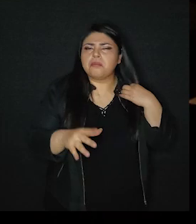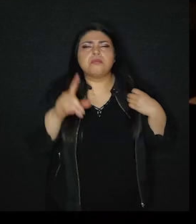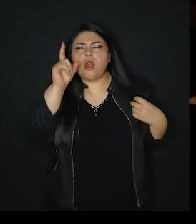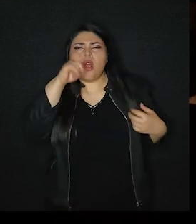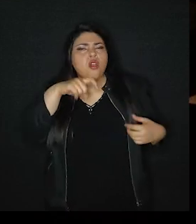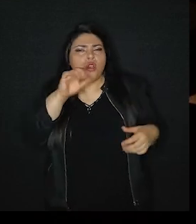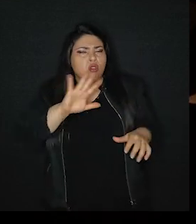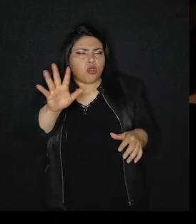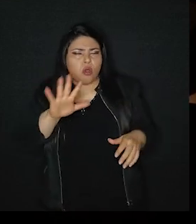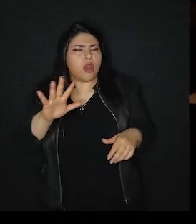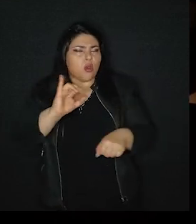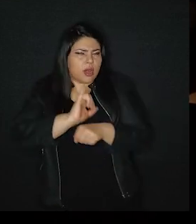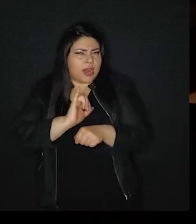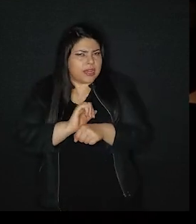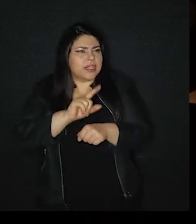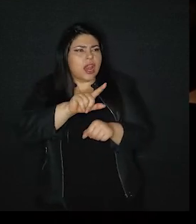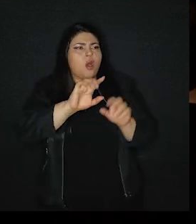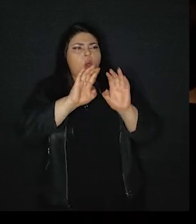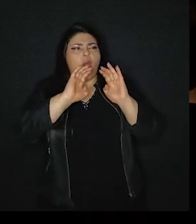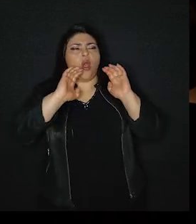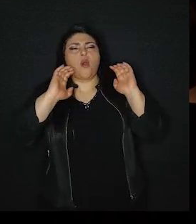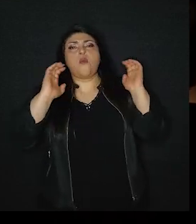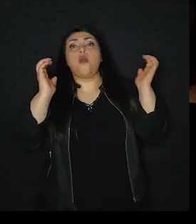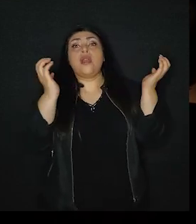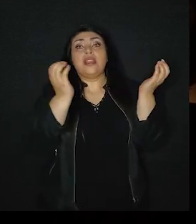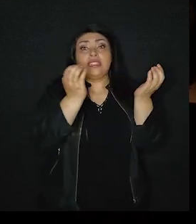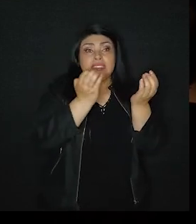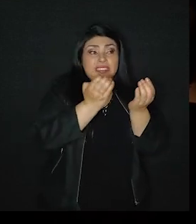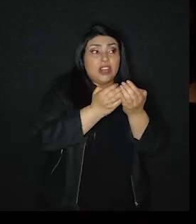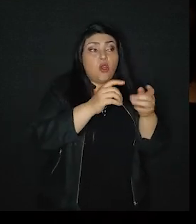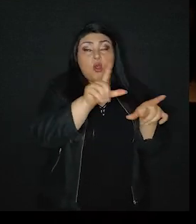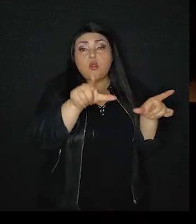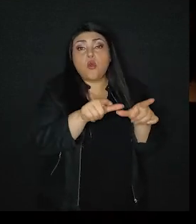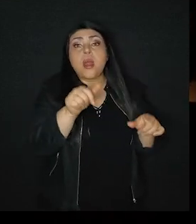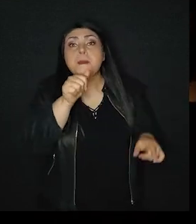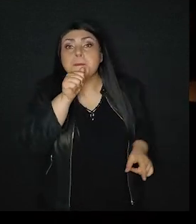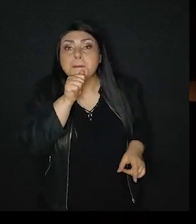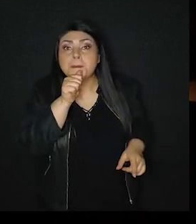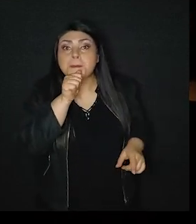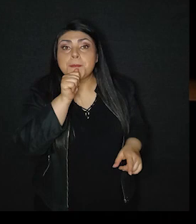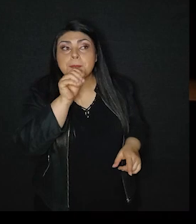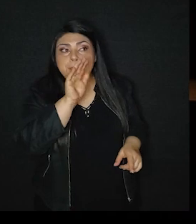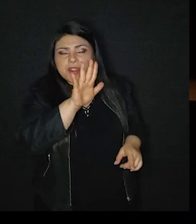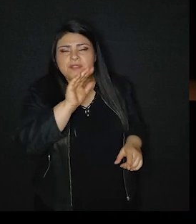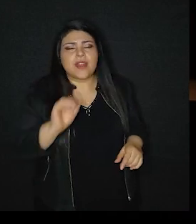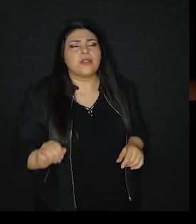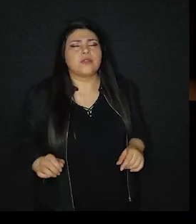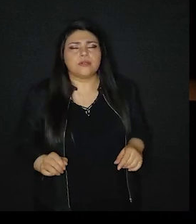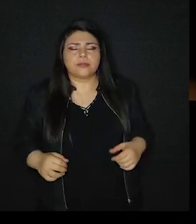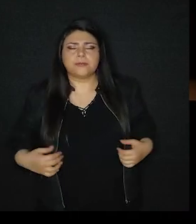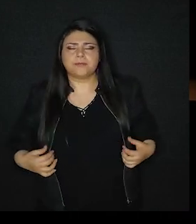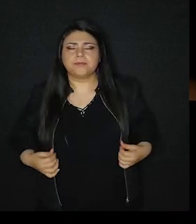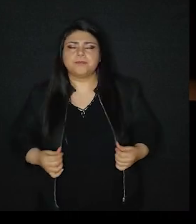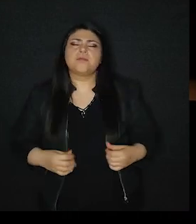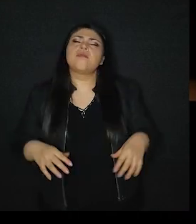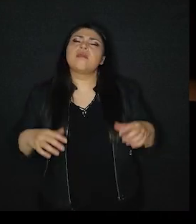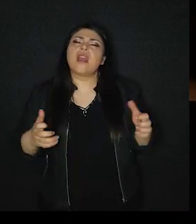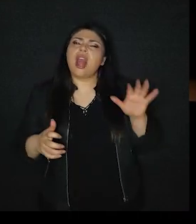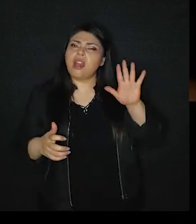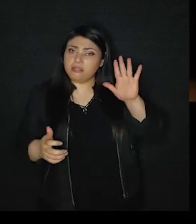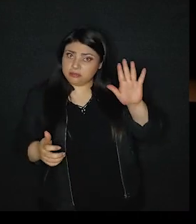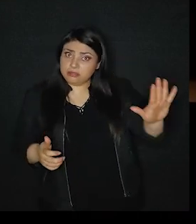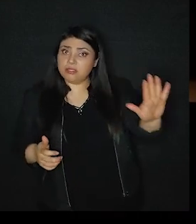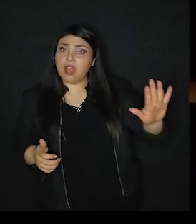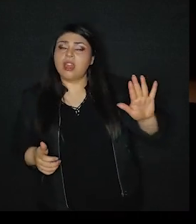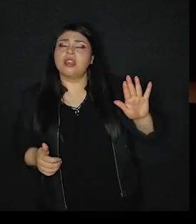de la iglesia sino que eran unas instalaciones que eran propiedad privada con el gobierno en un estadio local entonces en el